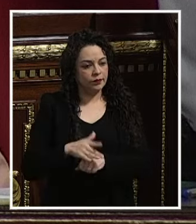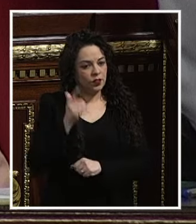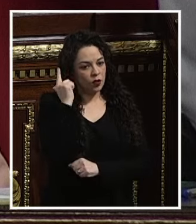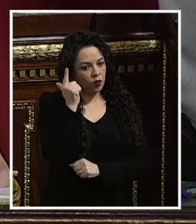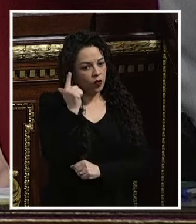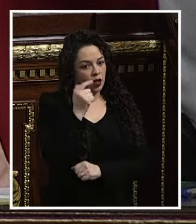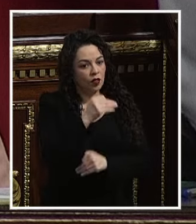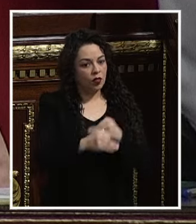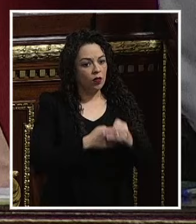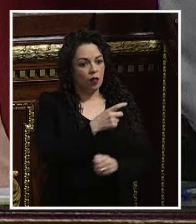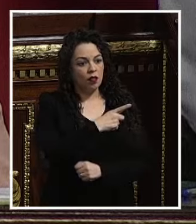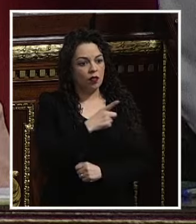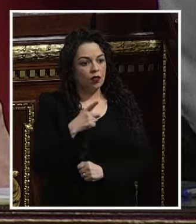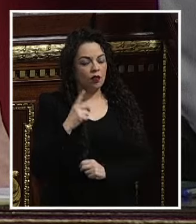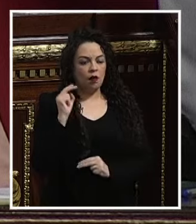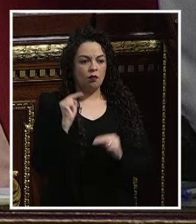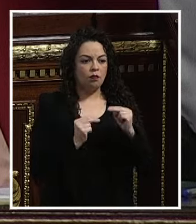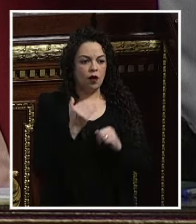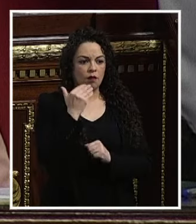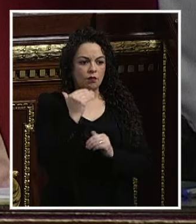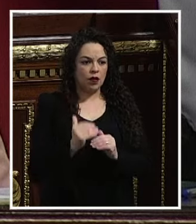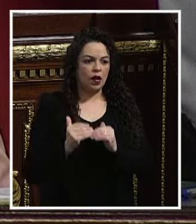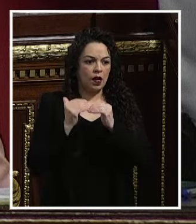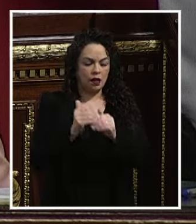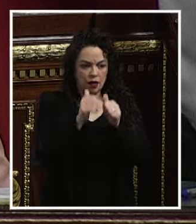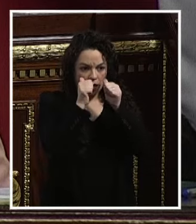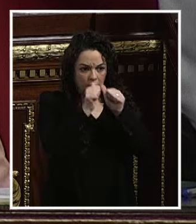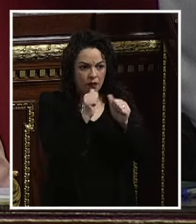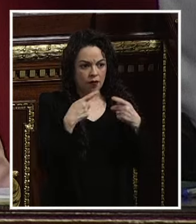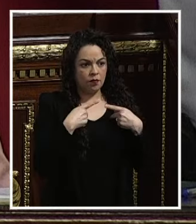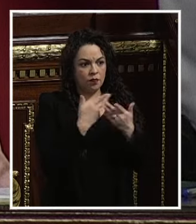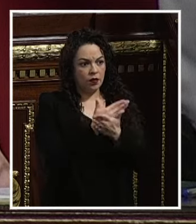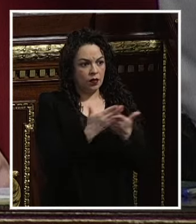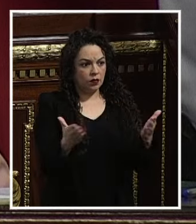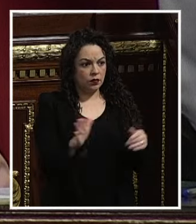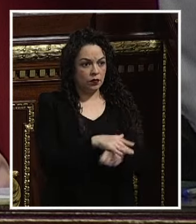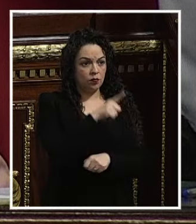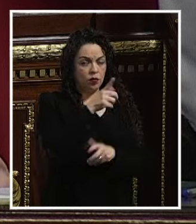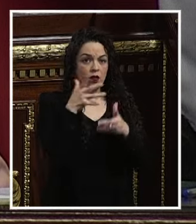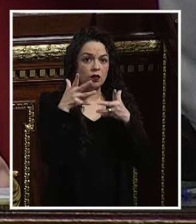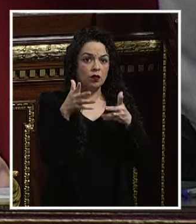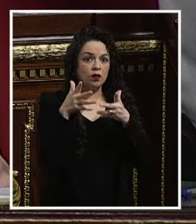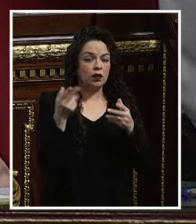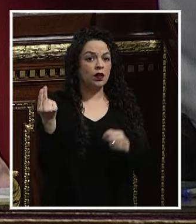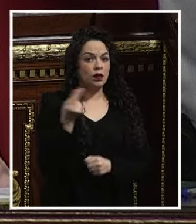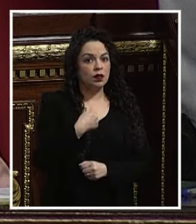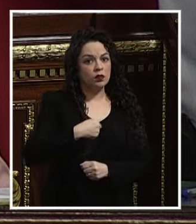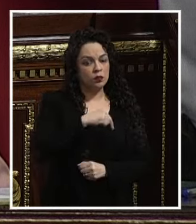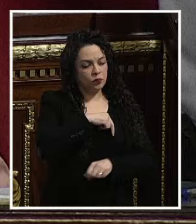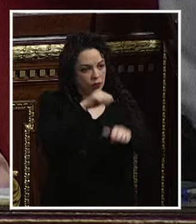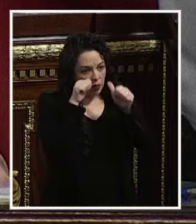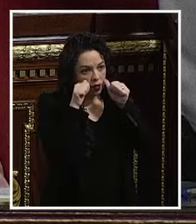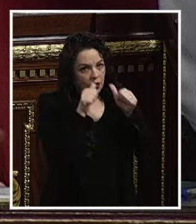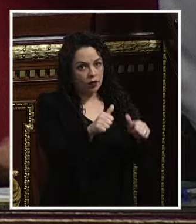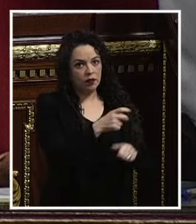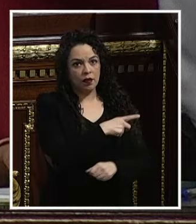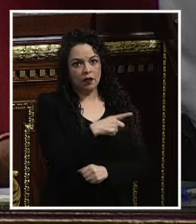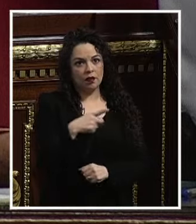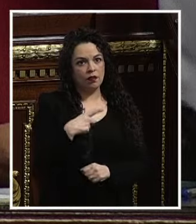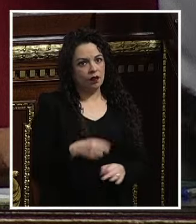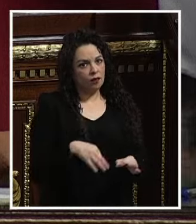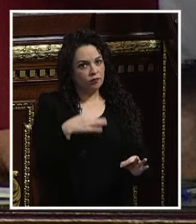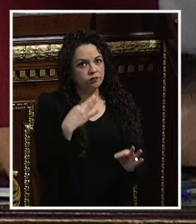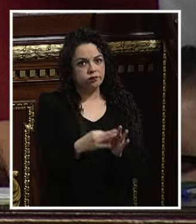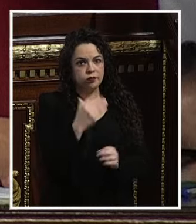a la altura de lo que la sociedad espera y demanda de este poder legislativo. Muchas